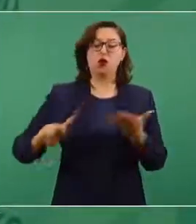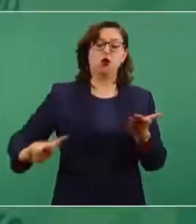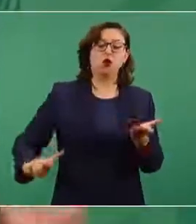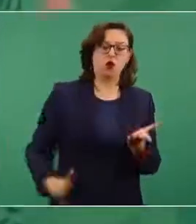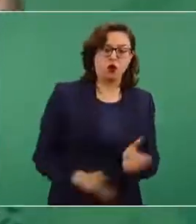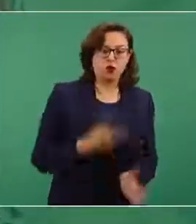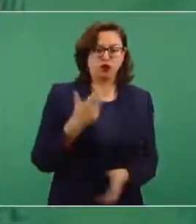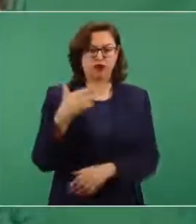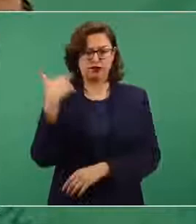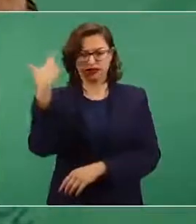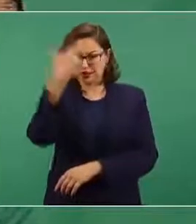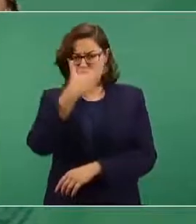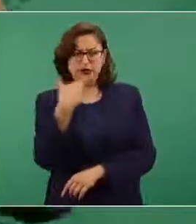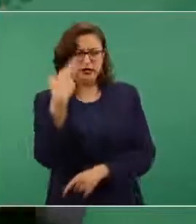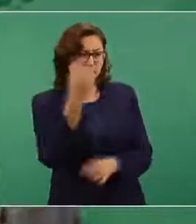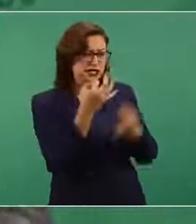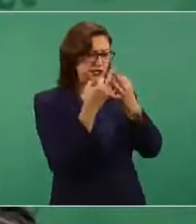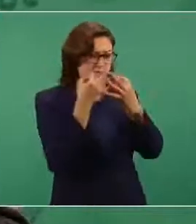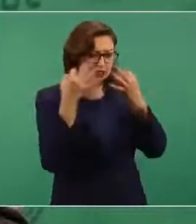de todas las tierras